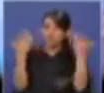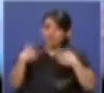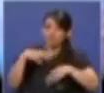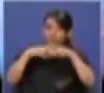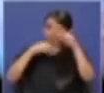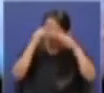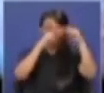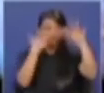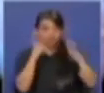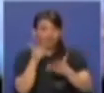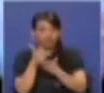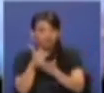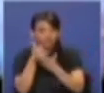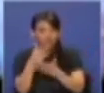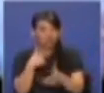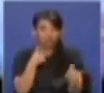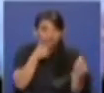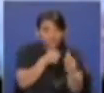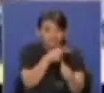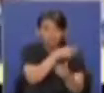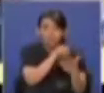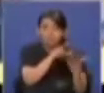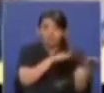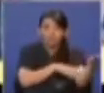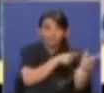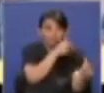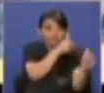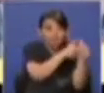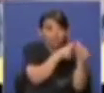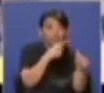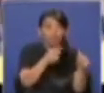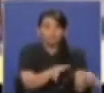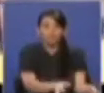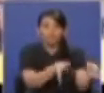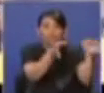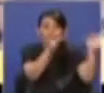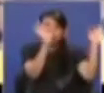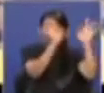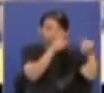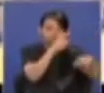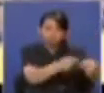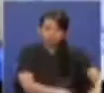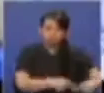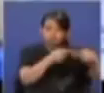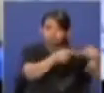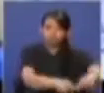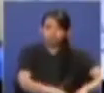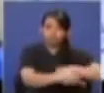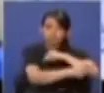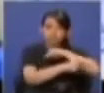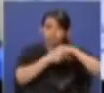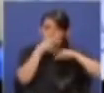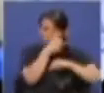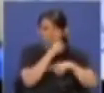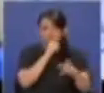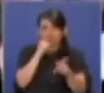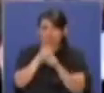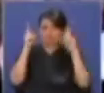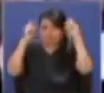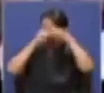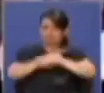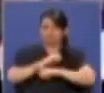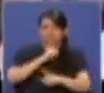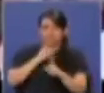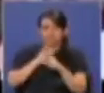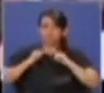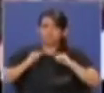estar junto o cerca a un proyecto estratégico, en este caso, la refinería del Pacífico. Por supuesto que eso es un desafío, pero